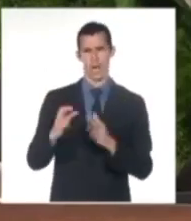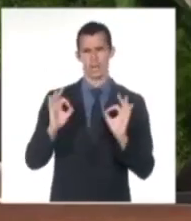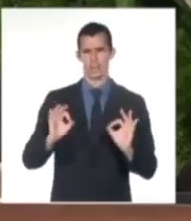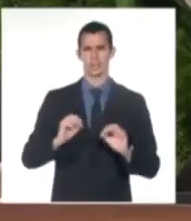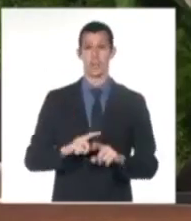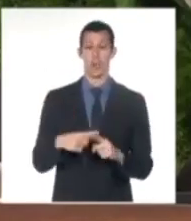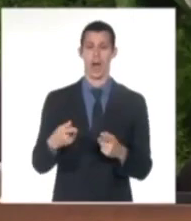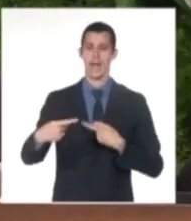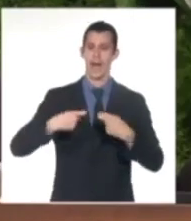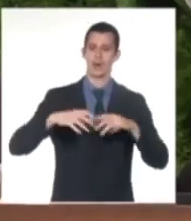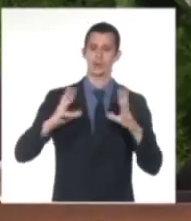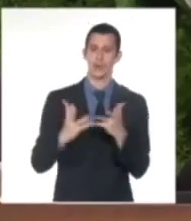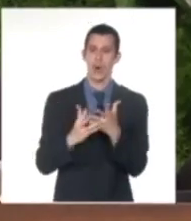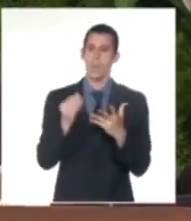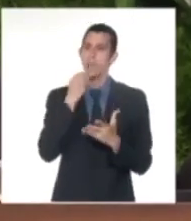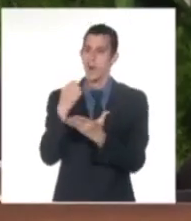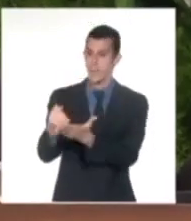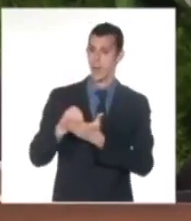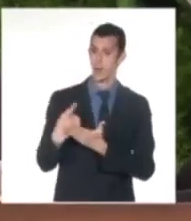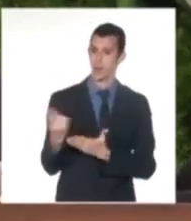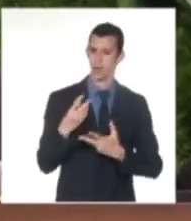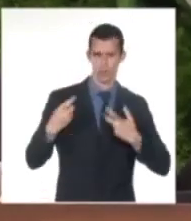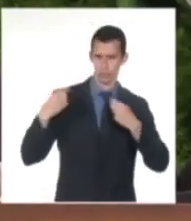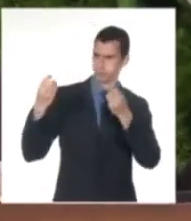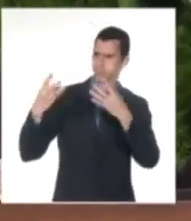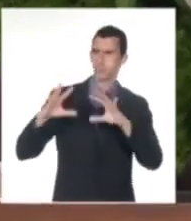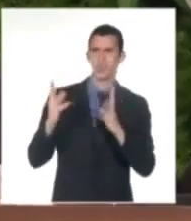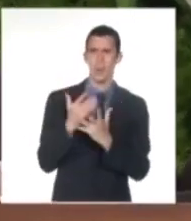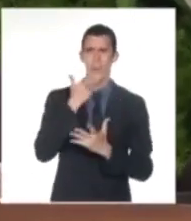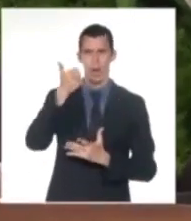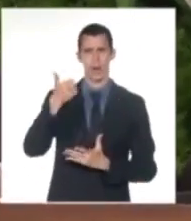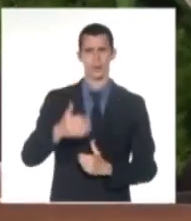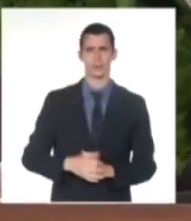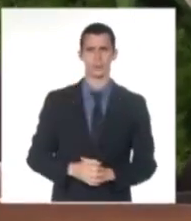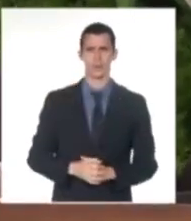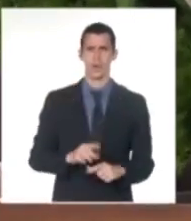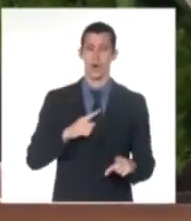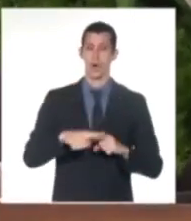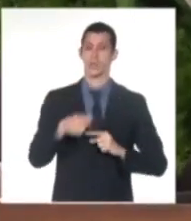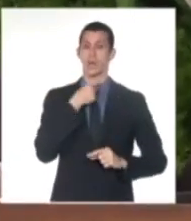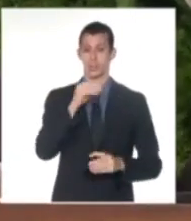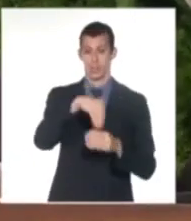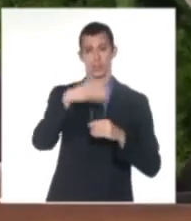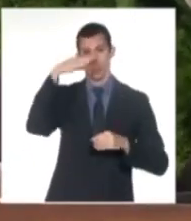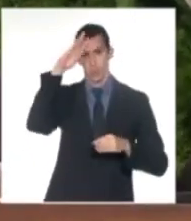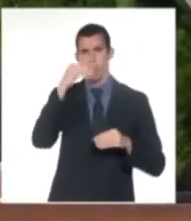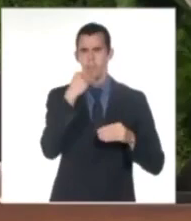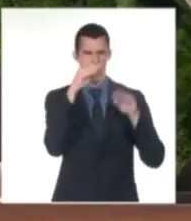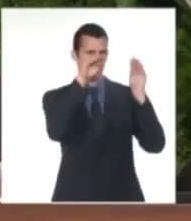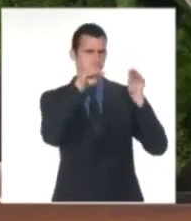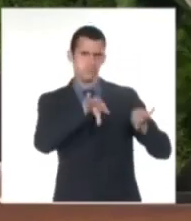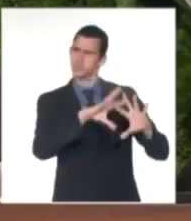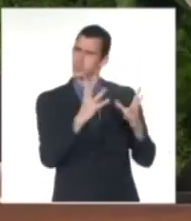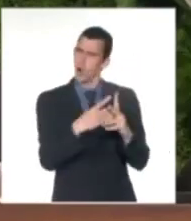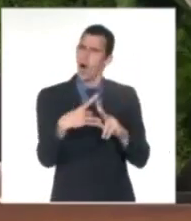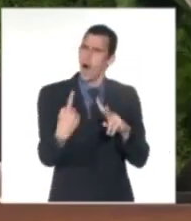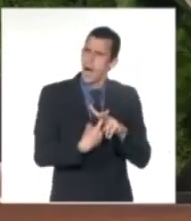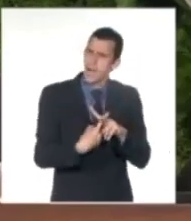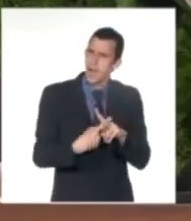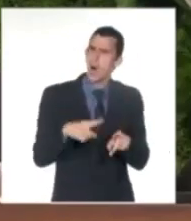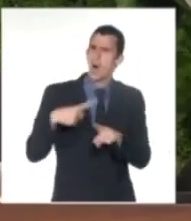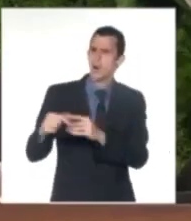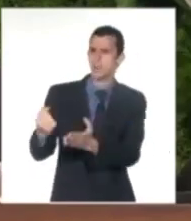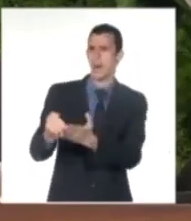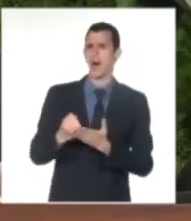necesario aprovechar al máximo las capacidades logísticas y de almacenaje de nuestros países, contribuyendo a la disminución de los